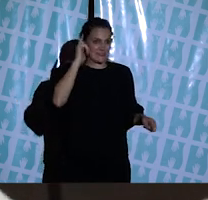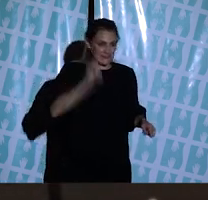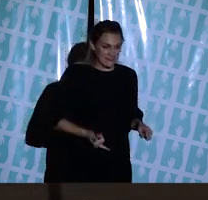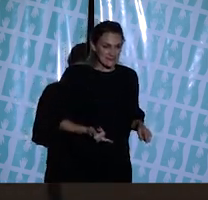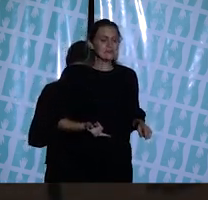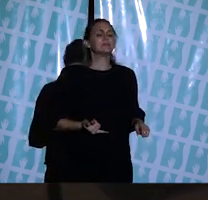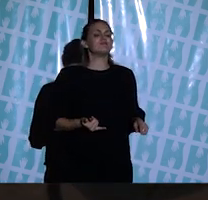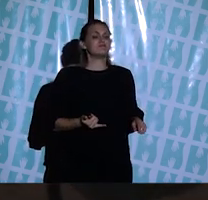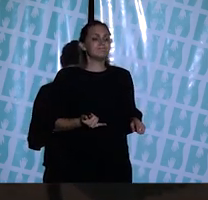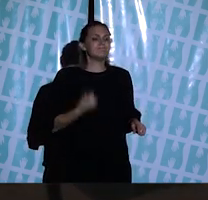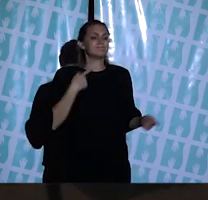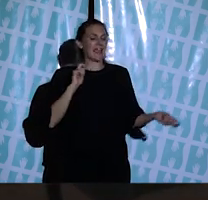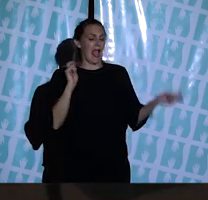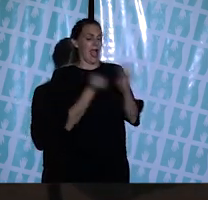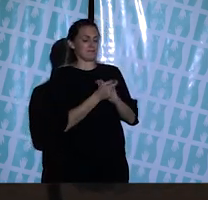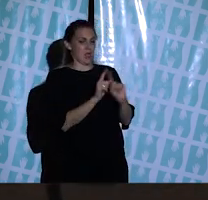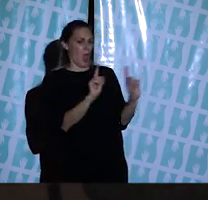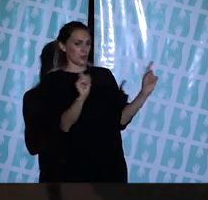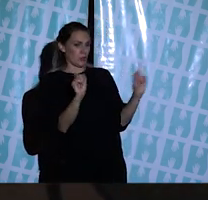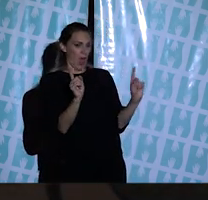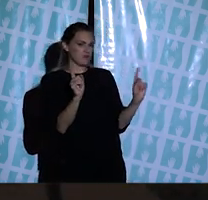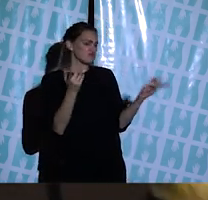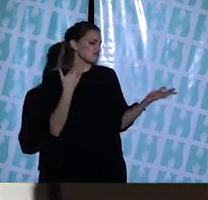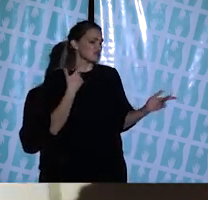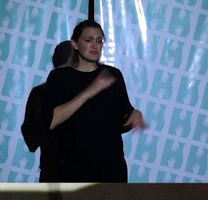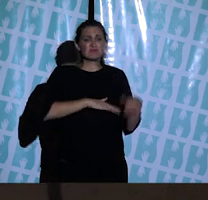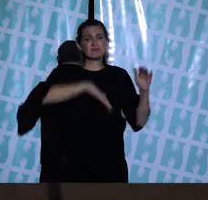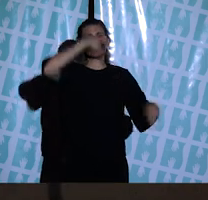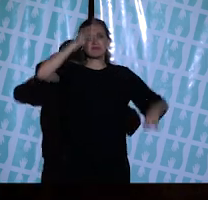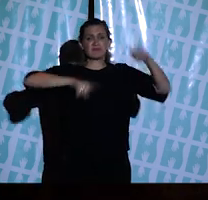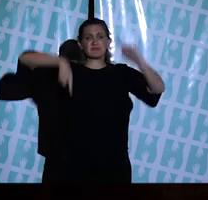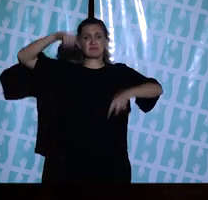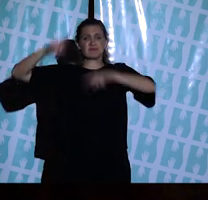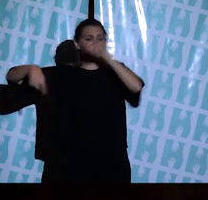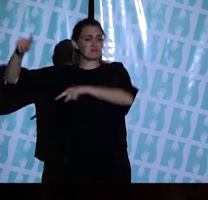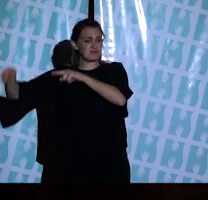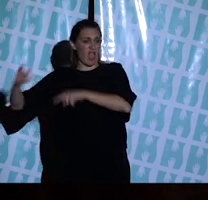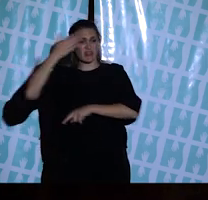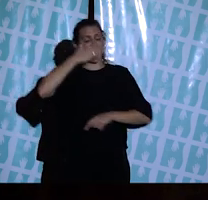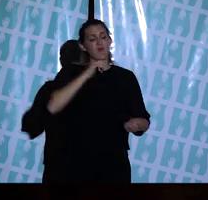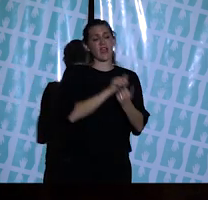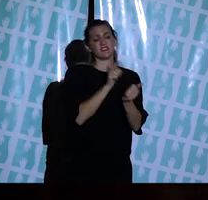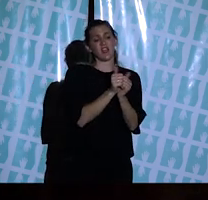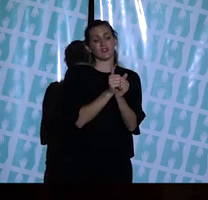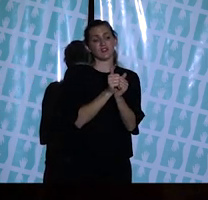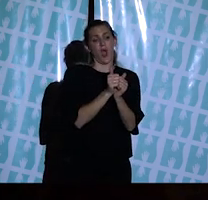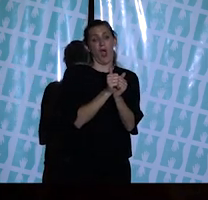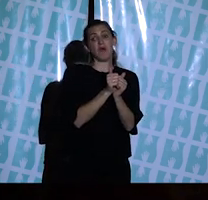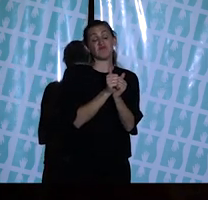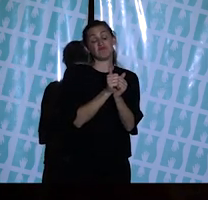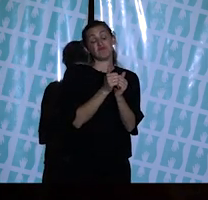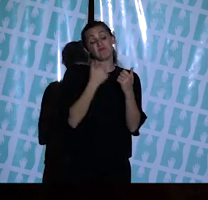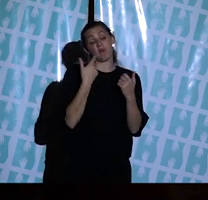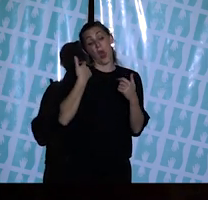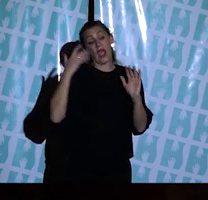alterar demasiado esto, ¿no? Por lo tanto, se autorregula solo. De hecho, después del sexo, uno probablemente quiera comer,